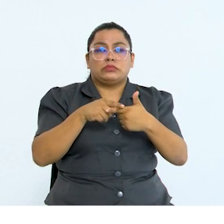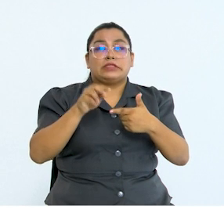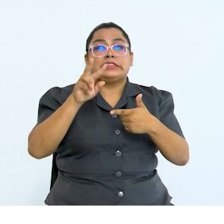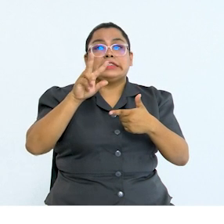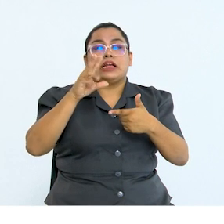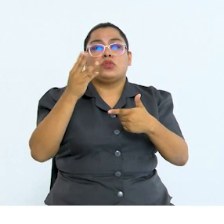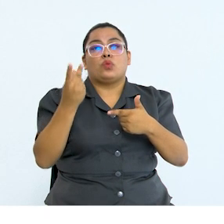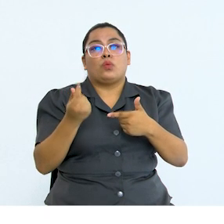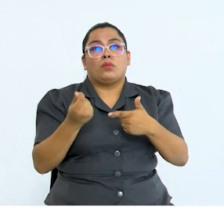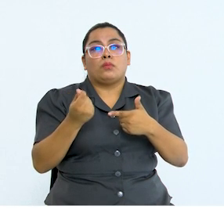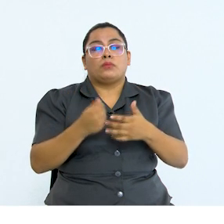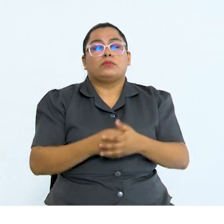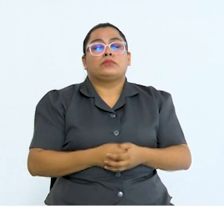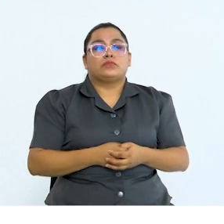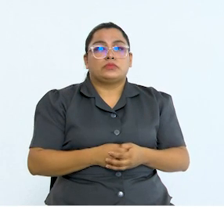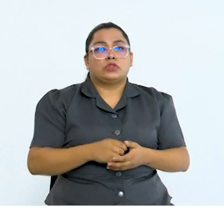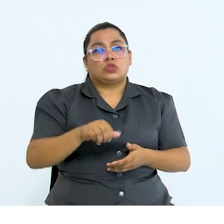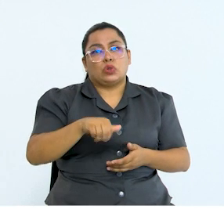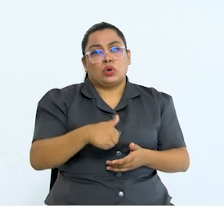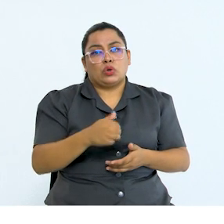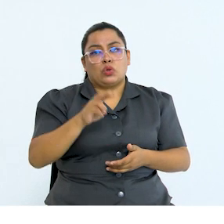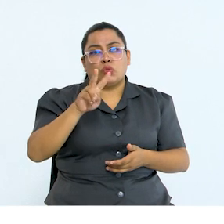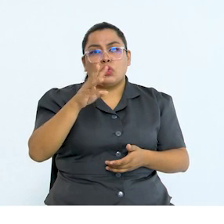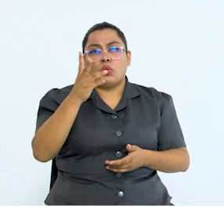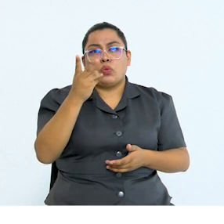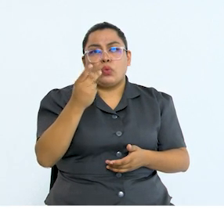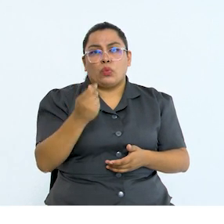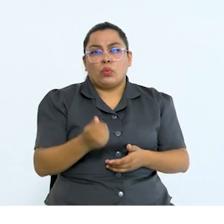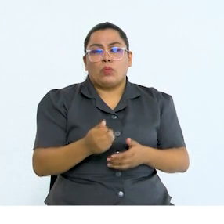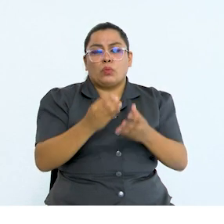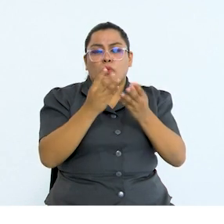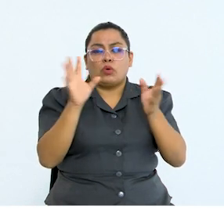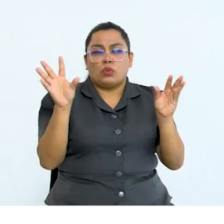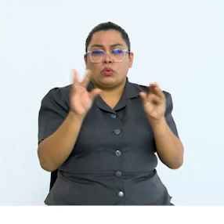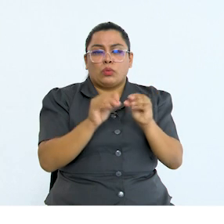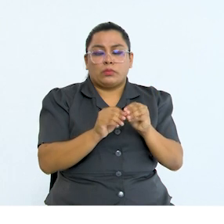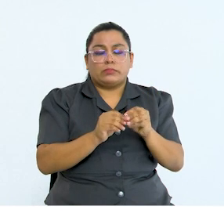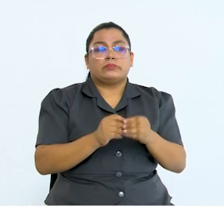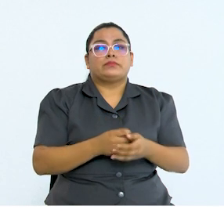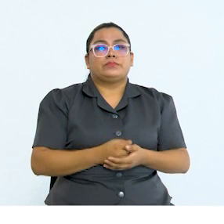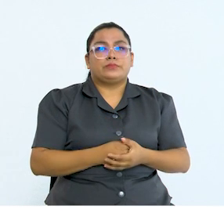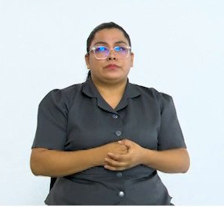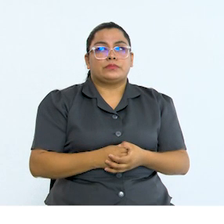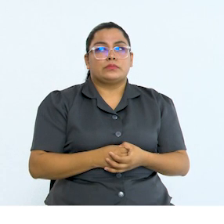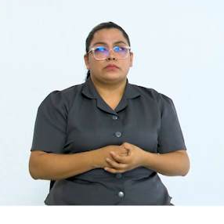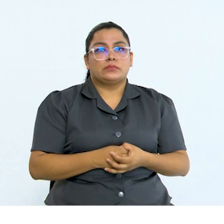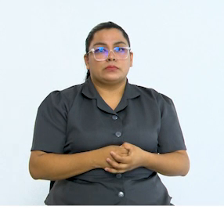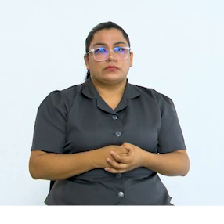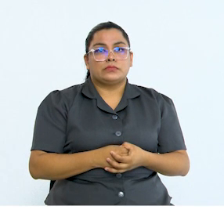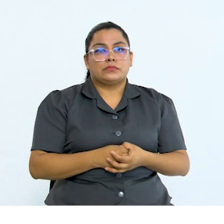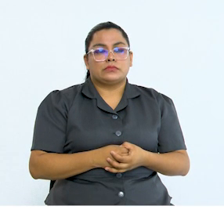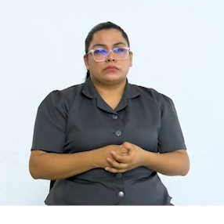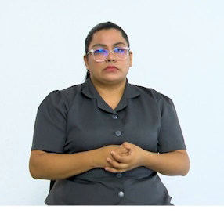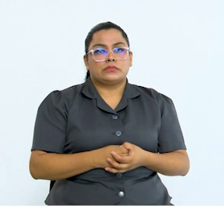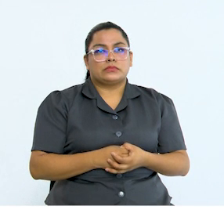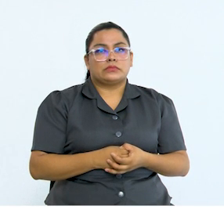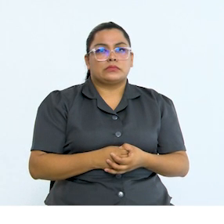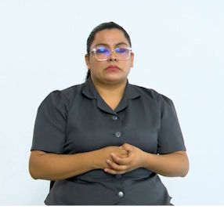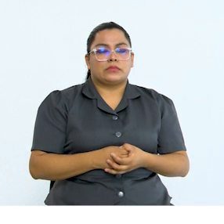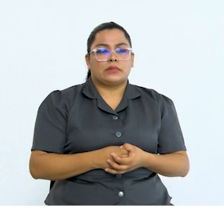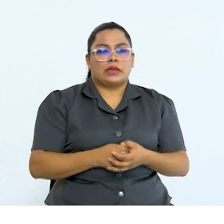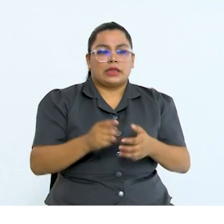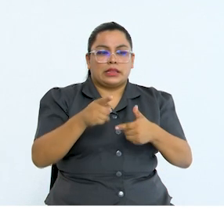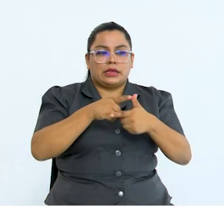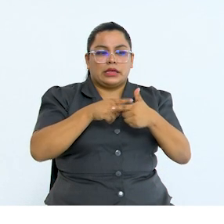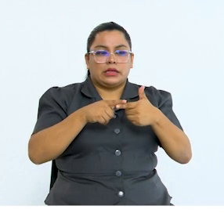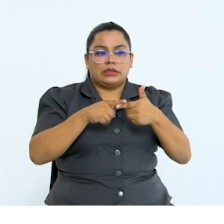dividendos hasta de 3 cifras, con divisores hasta de 2 cifras y cociente hasta 3 cifras. En